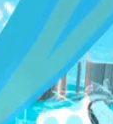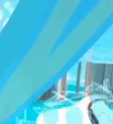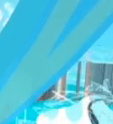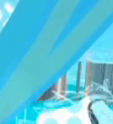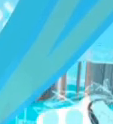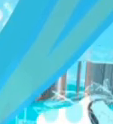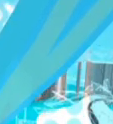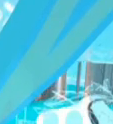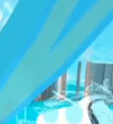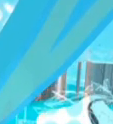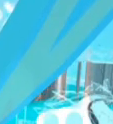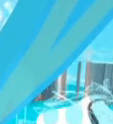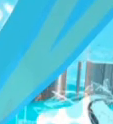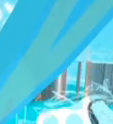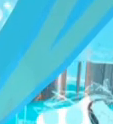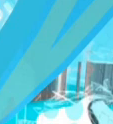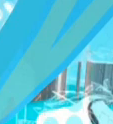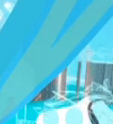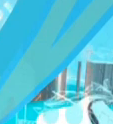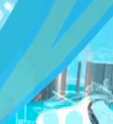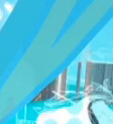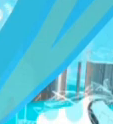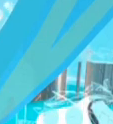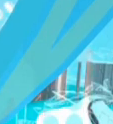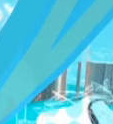de autocontención, de autocontrol